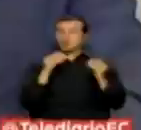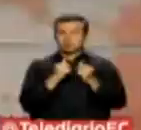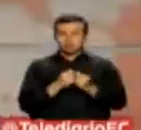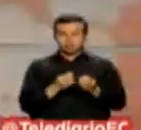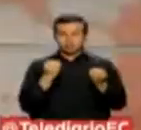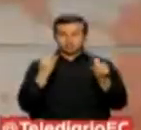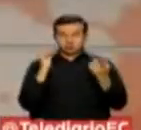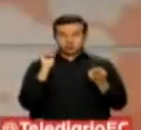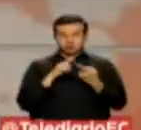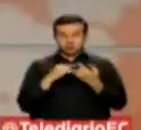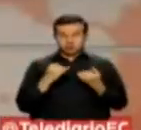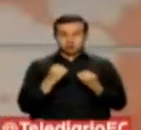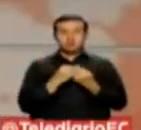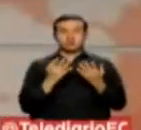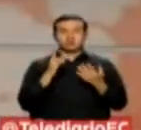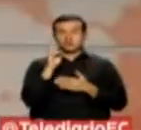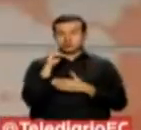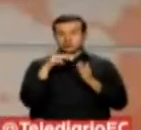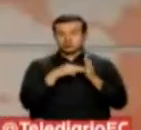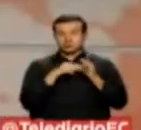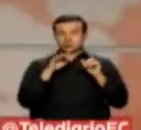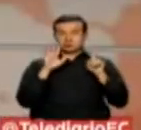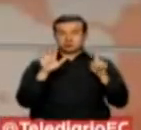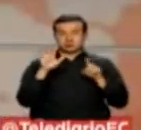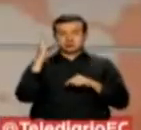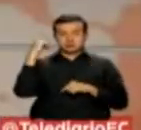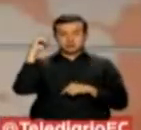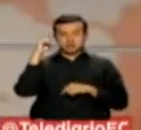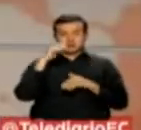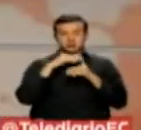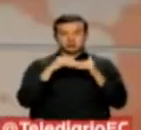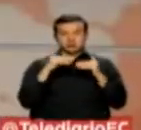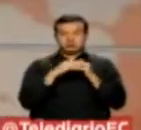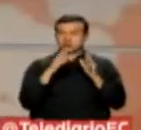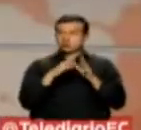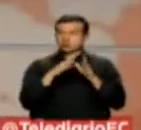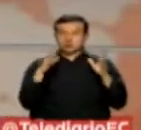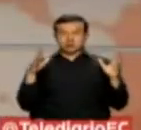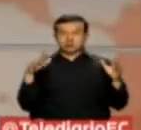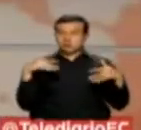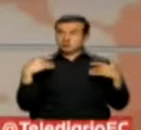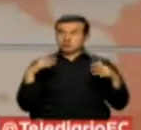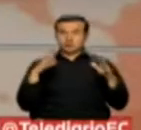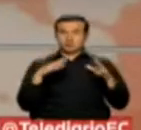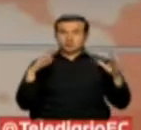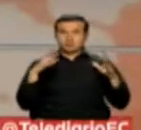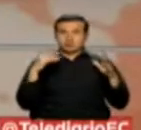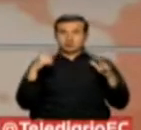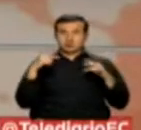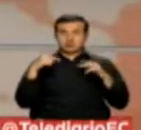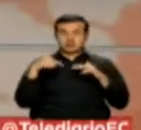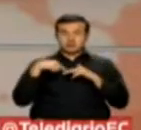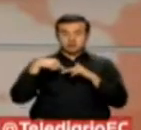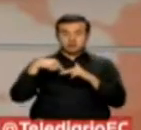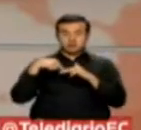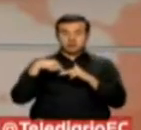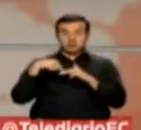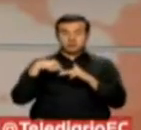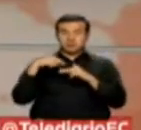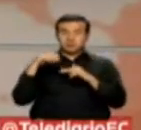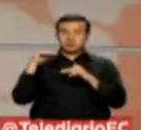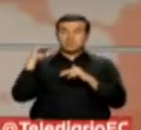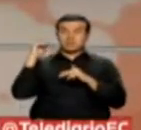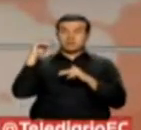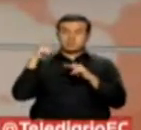ahora? Hasta ahora se ha colocado 2.006 millones. O sea, vamos realmente en quirografarios a ratitos hasta como que